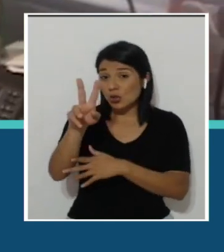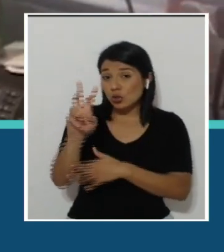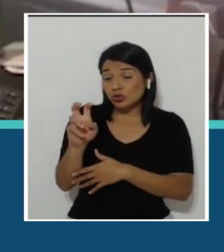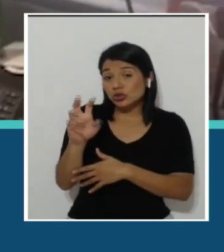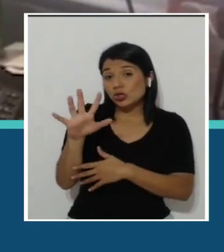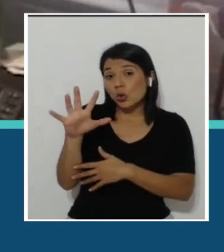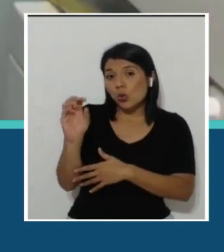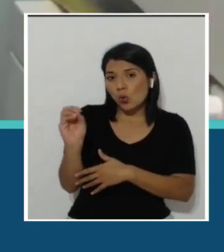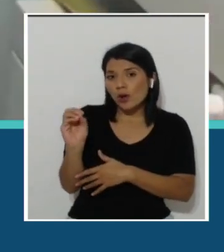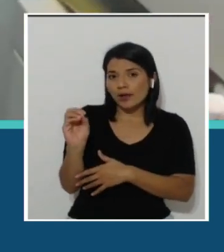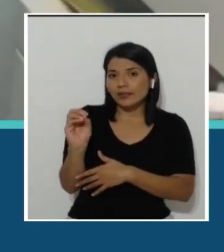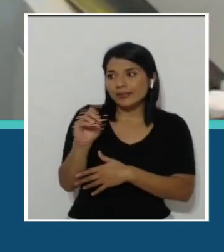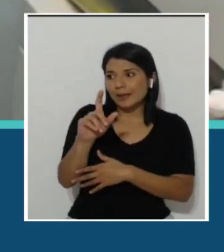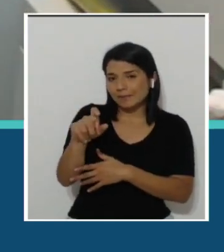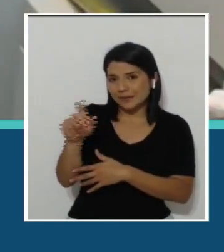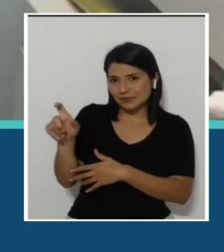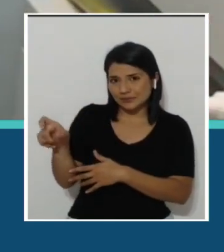de pacientes.